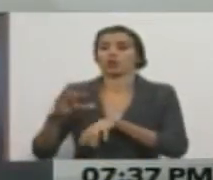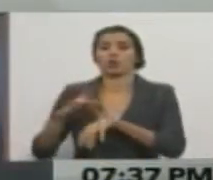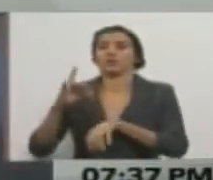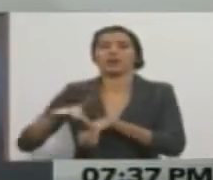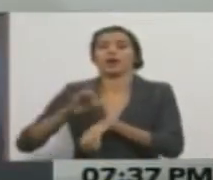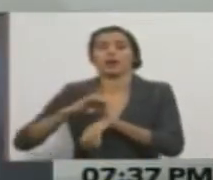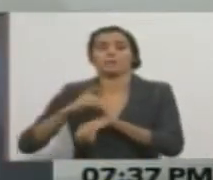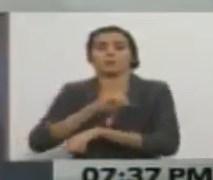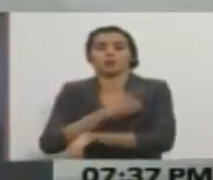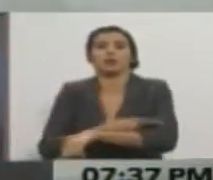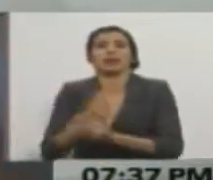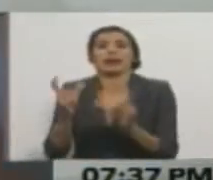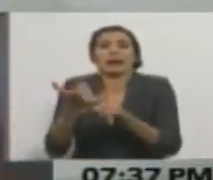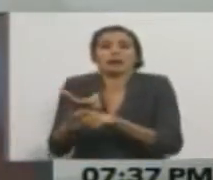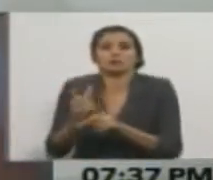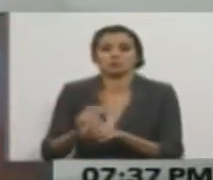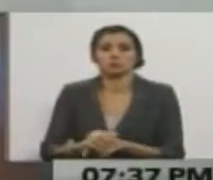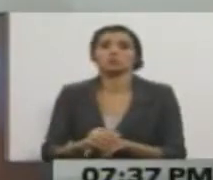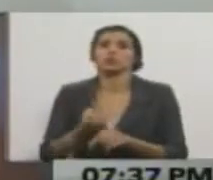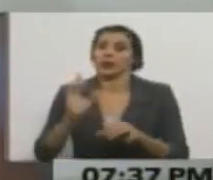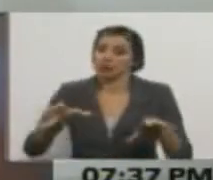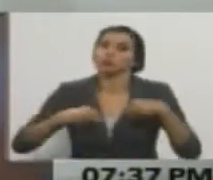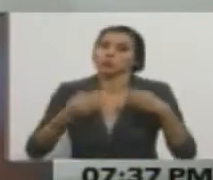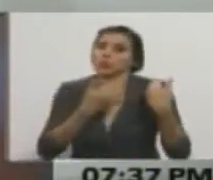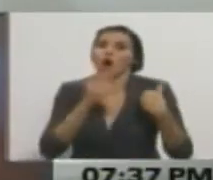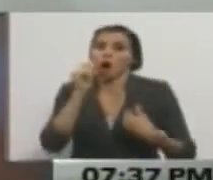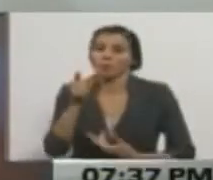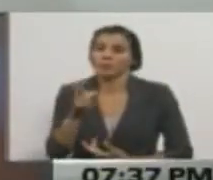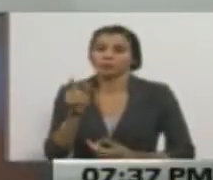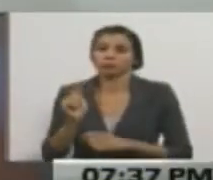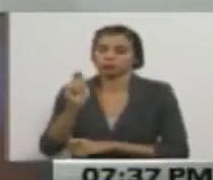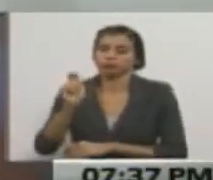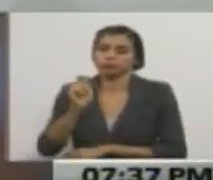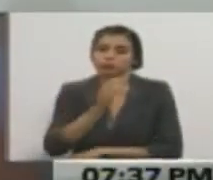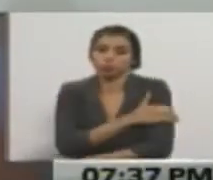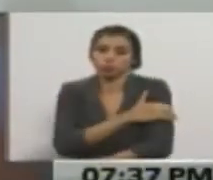Asuma sus palabras y sea caballero. Asuma sus palabras.